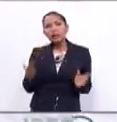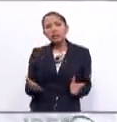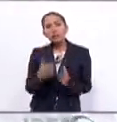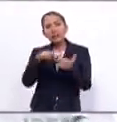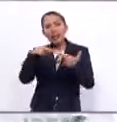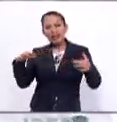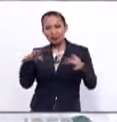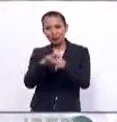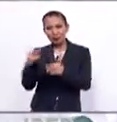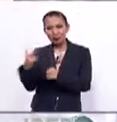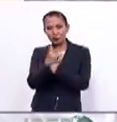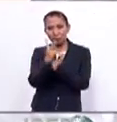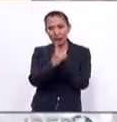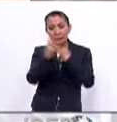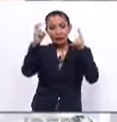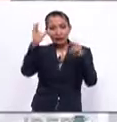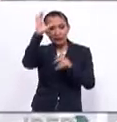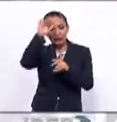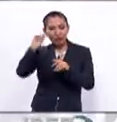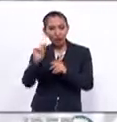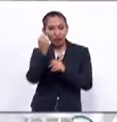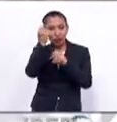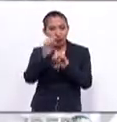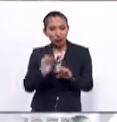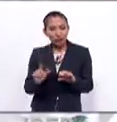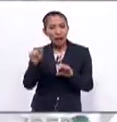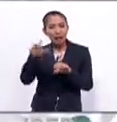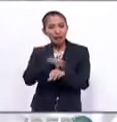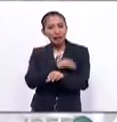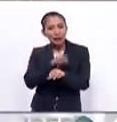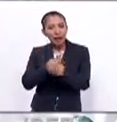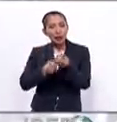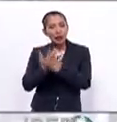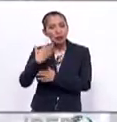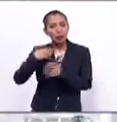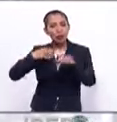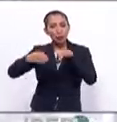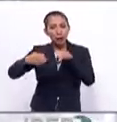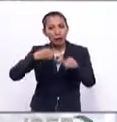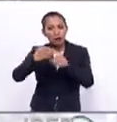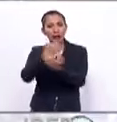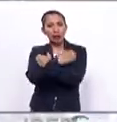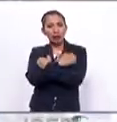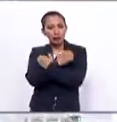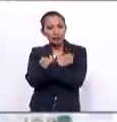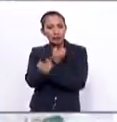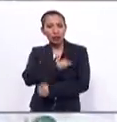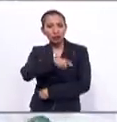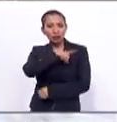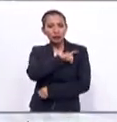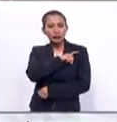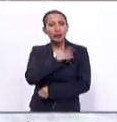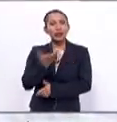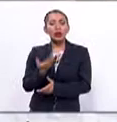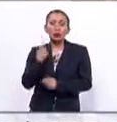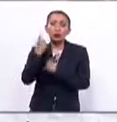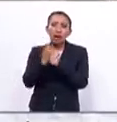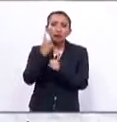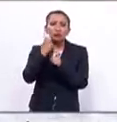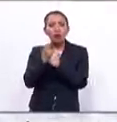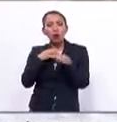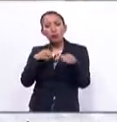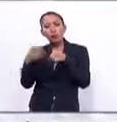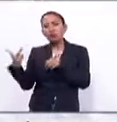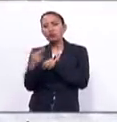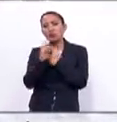impulsar las relaciones bilaterales en temas de ciencia y tecnología, energías renovables, comercio, educación y salud. Anualmente, el